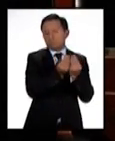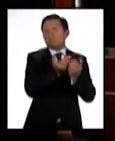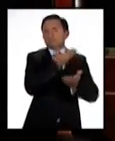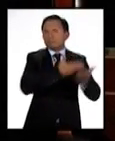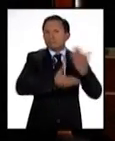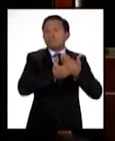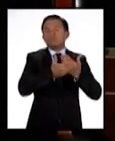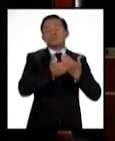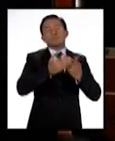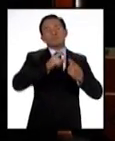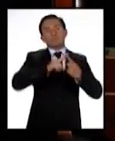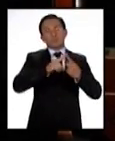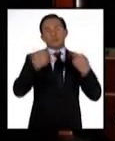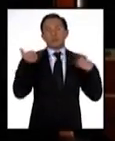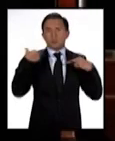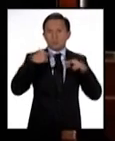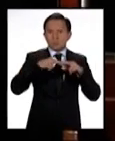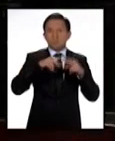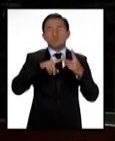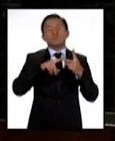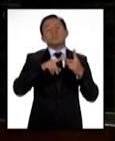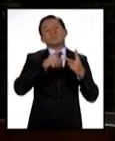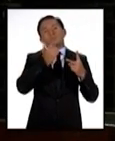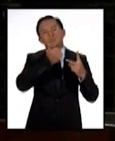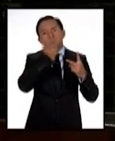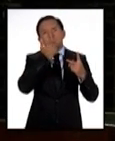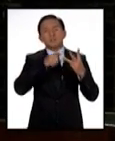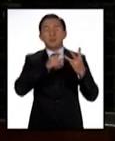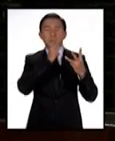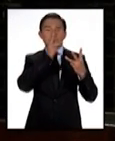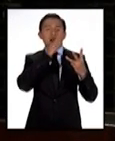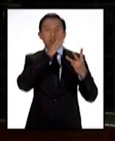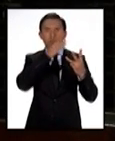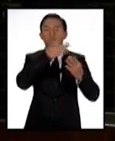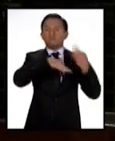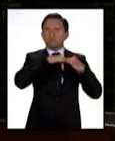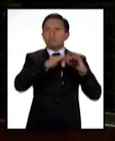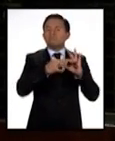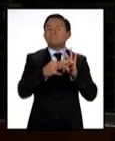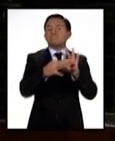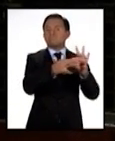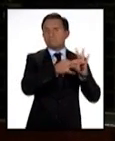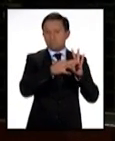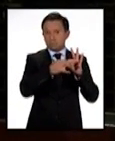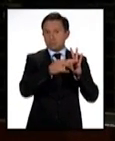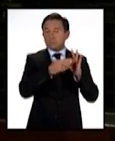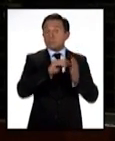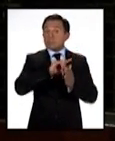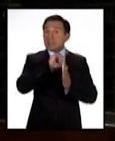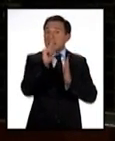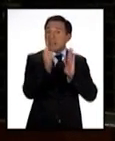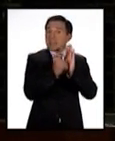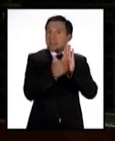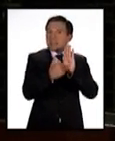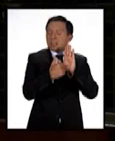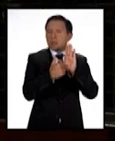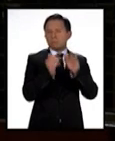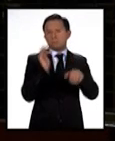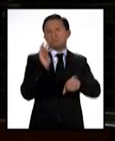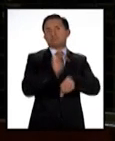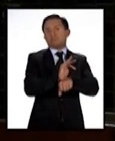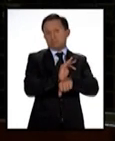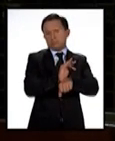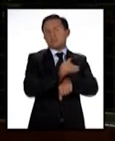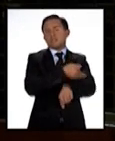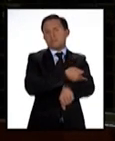alumnos, maestros y padres de familia. Una iniciativa que va a favorecer a las familias a través de proteger lo